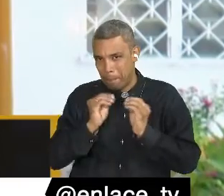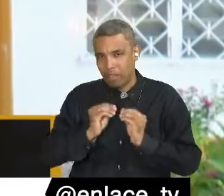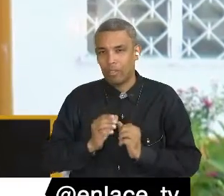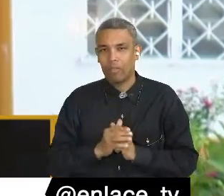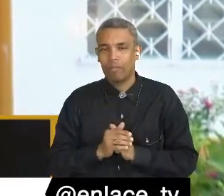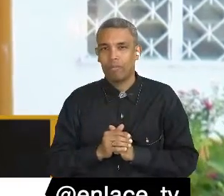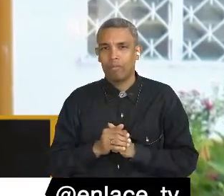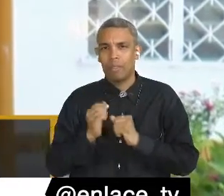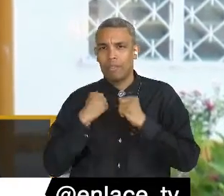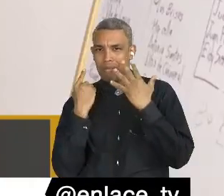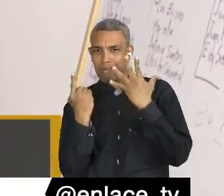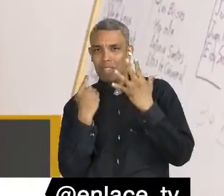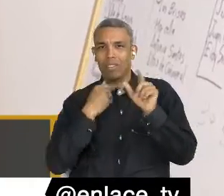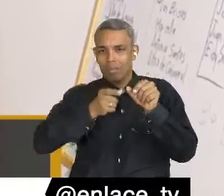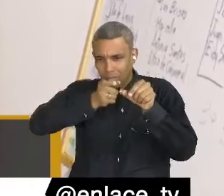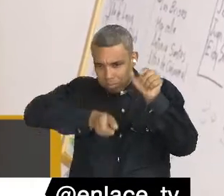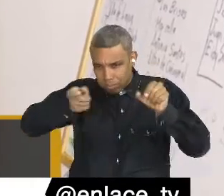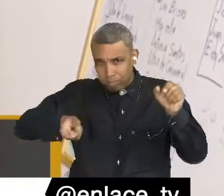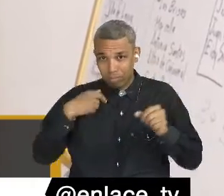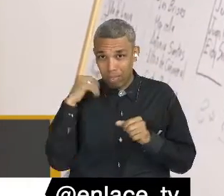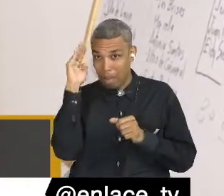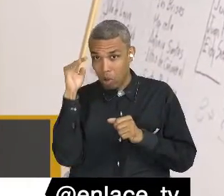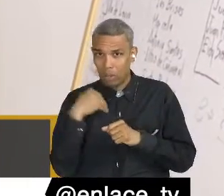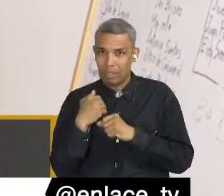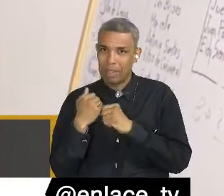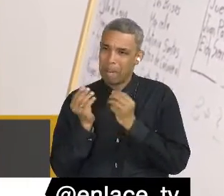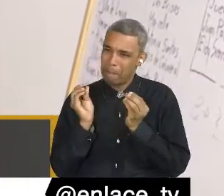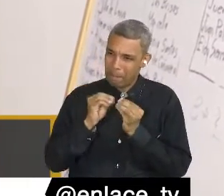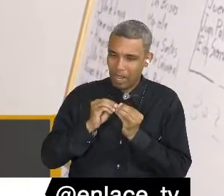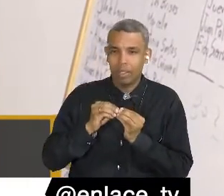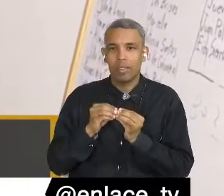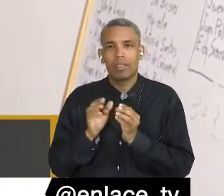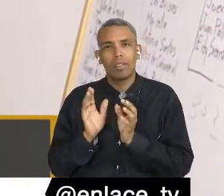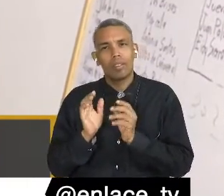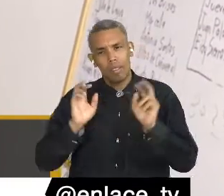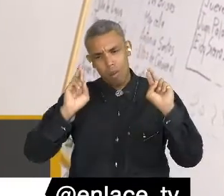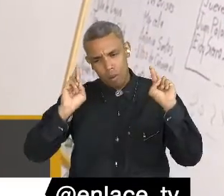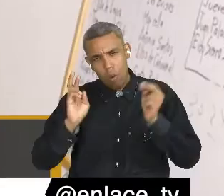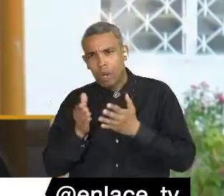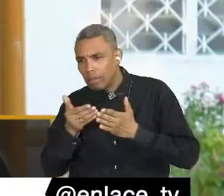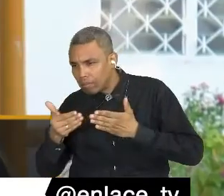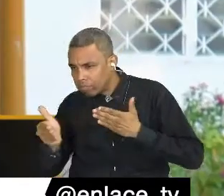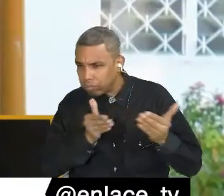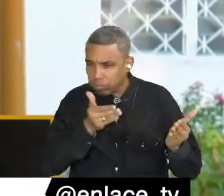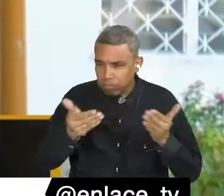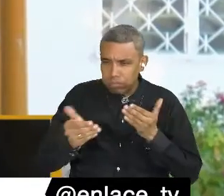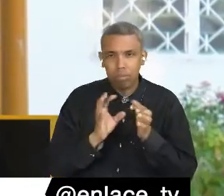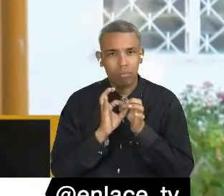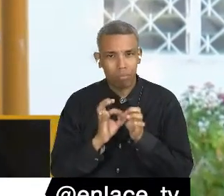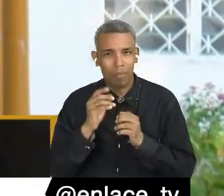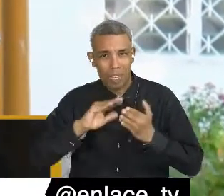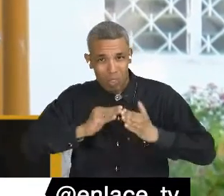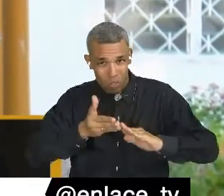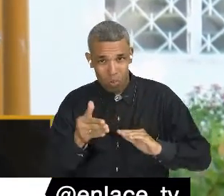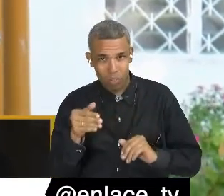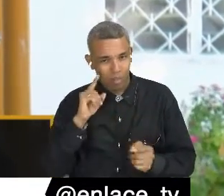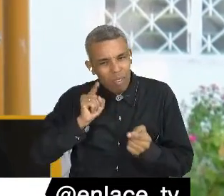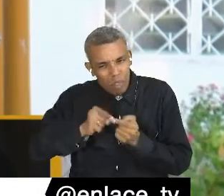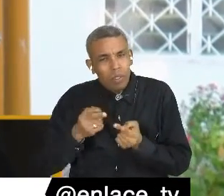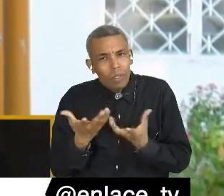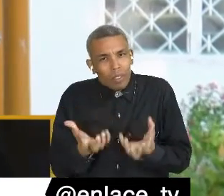son 6 hombres que fueron entregados al servicio de la comunidad, generando lazos de confianza y generando lazos de percepción en la comunidad en general, con el único propósito